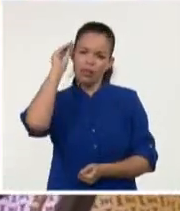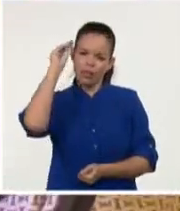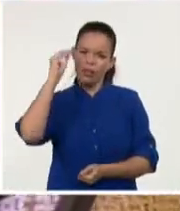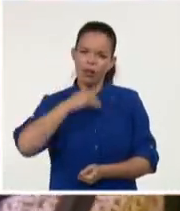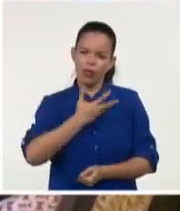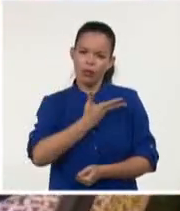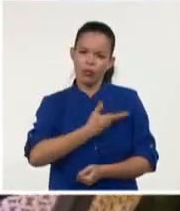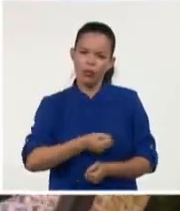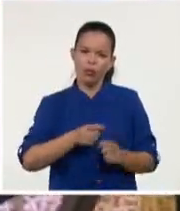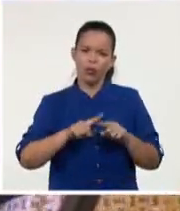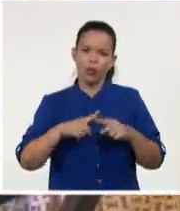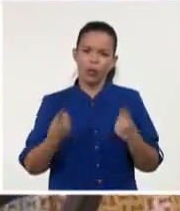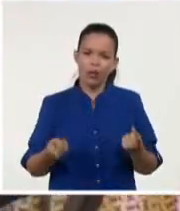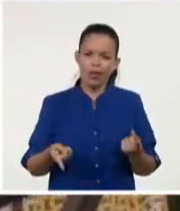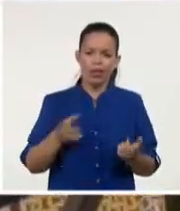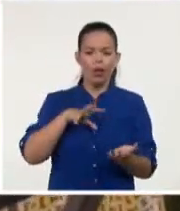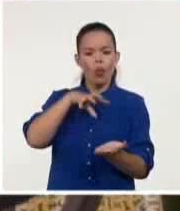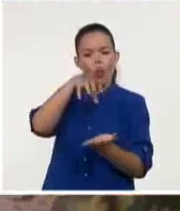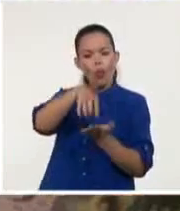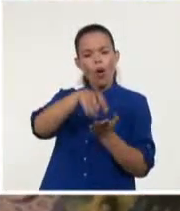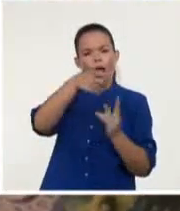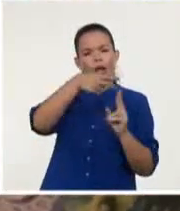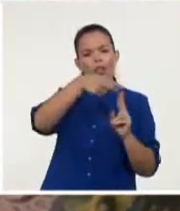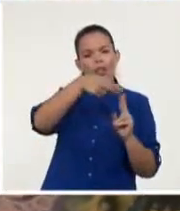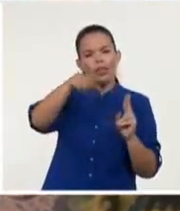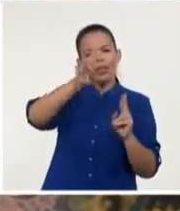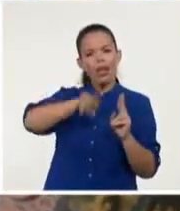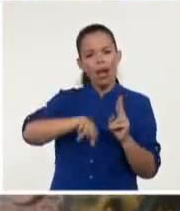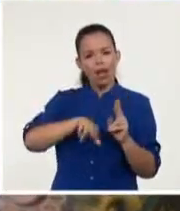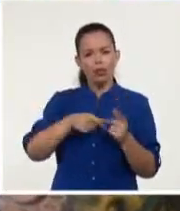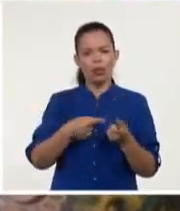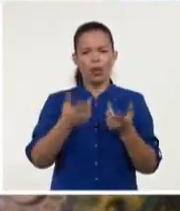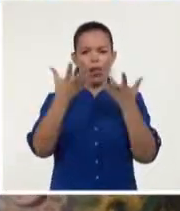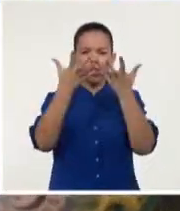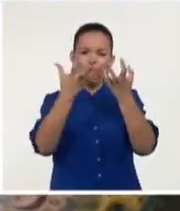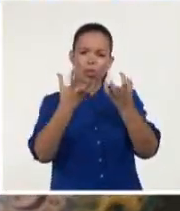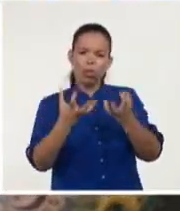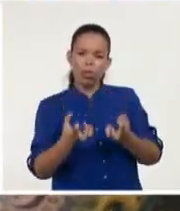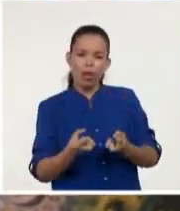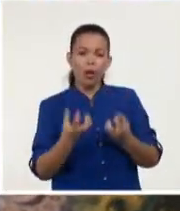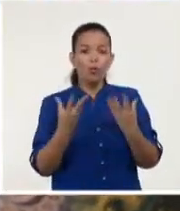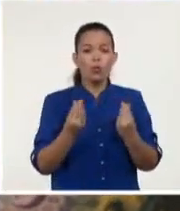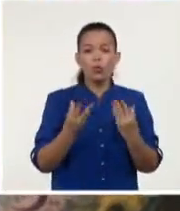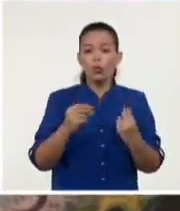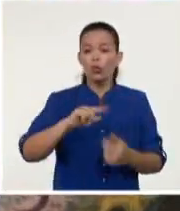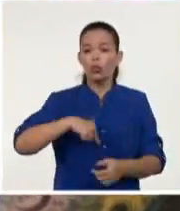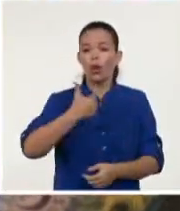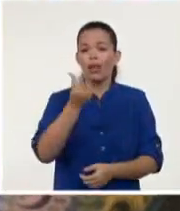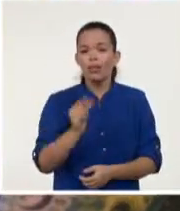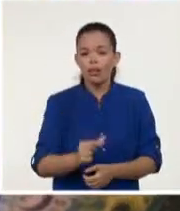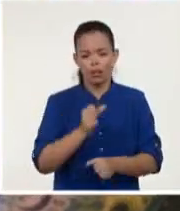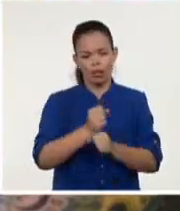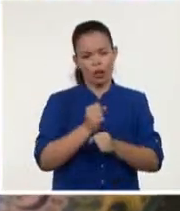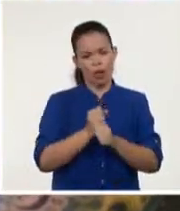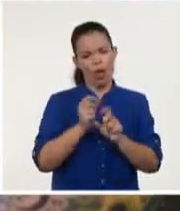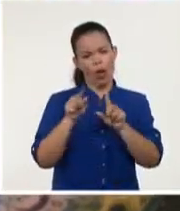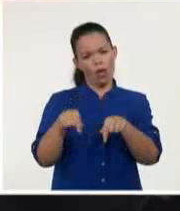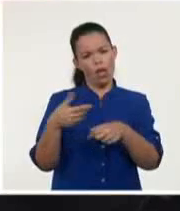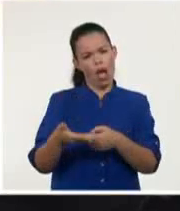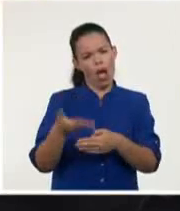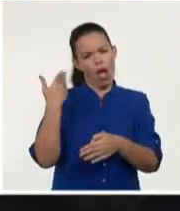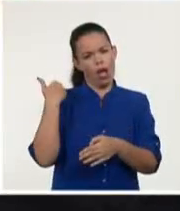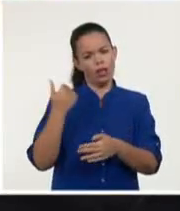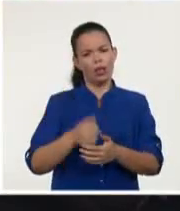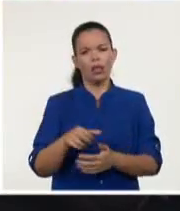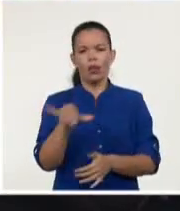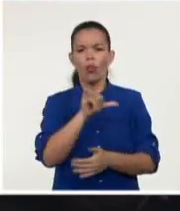donde se realizaron profesionalmente tantos actores y actrices que pasaron por la isla, el visitar la casa de su